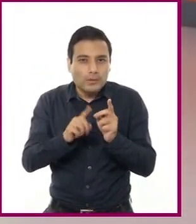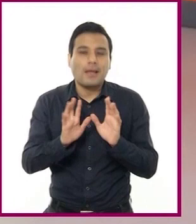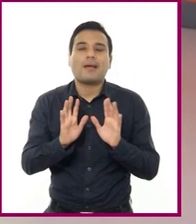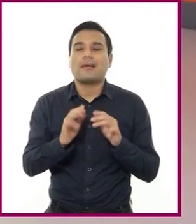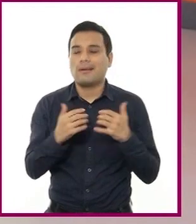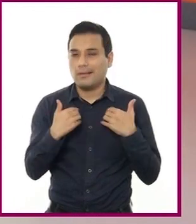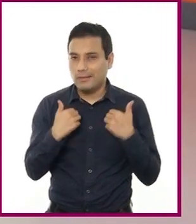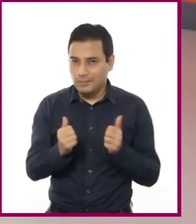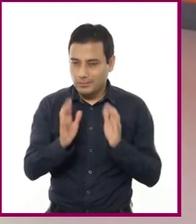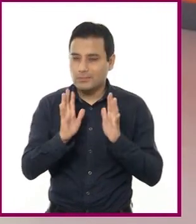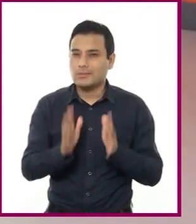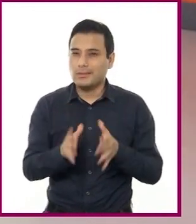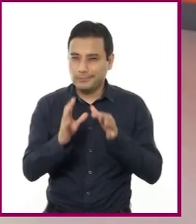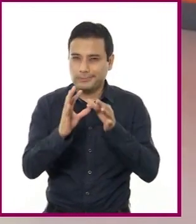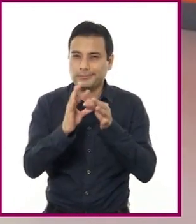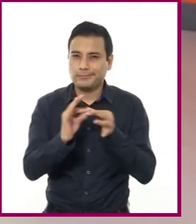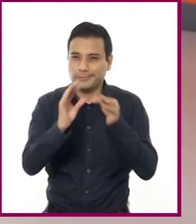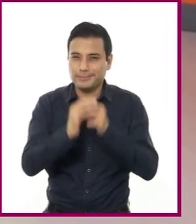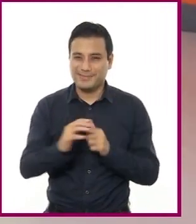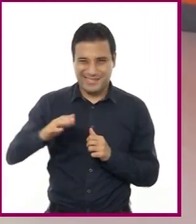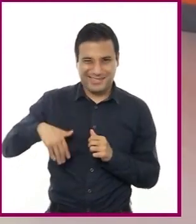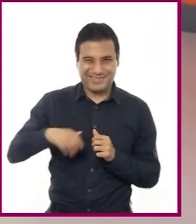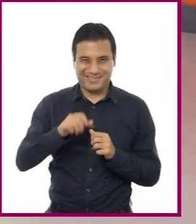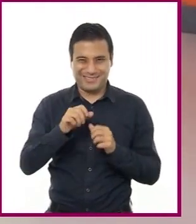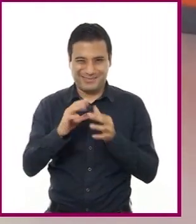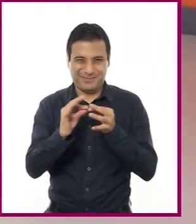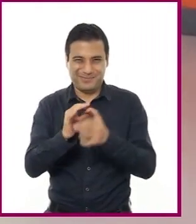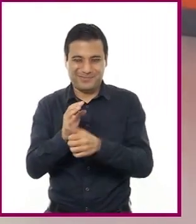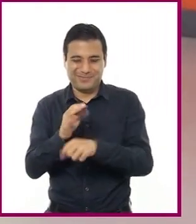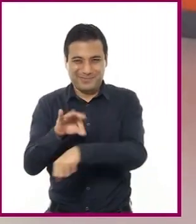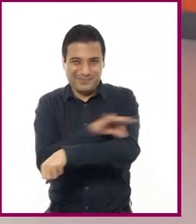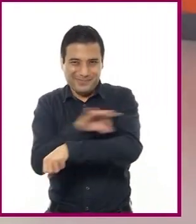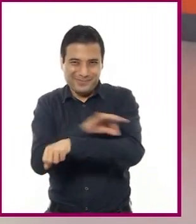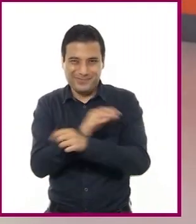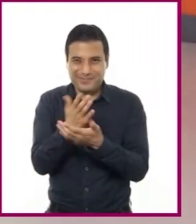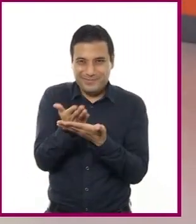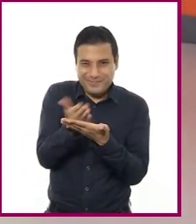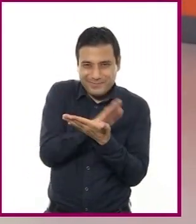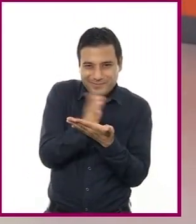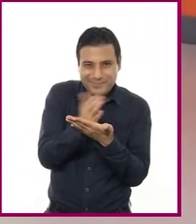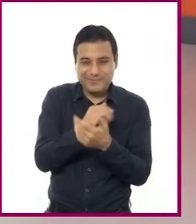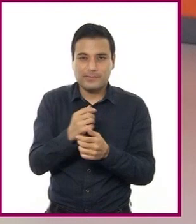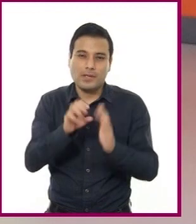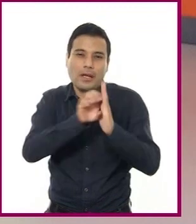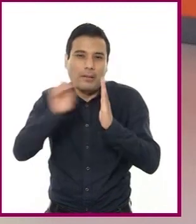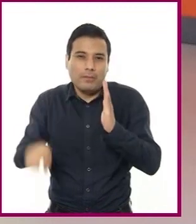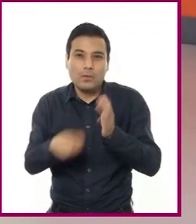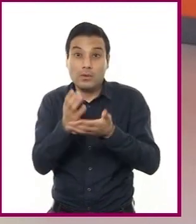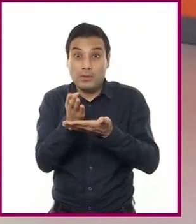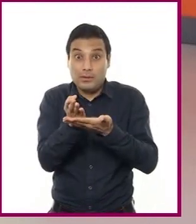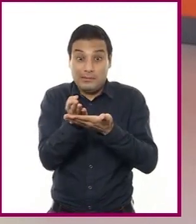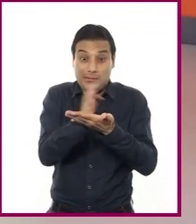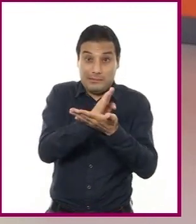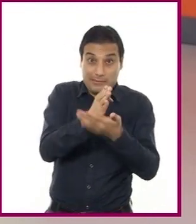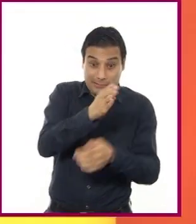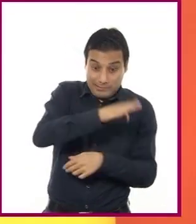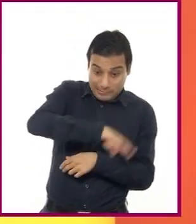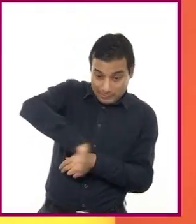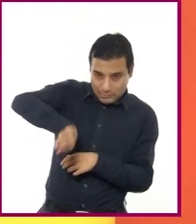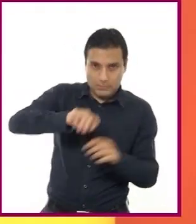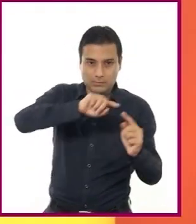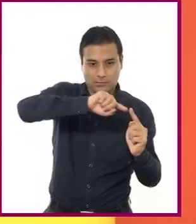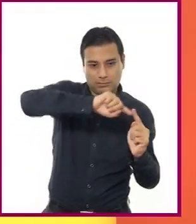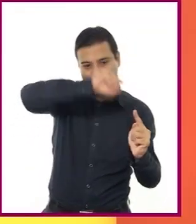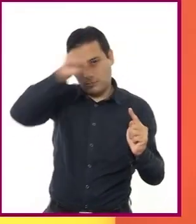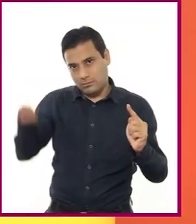Utilizando la analogía de la escuadra que gira, si pudiéramos darle la vuelta completa se dibujaría un círculo, ¿no, maestra? Así es,